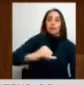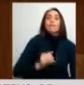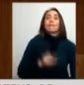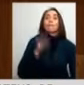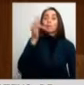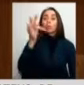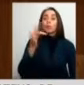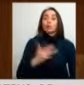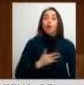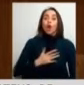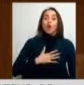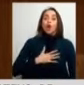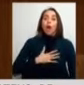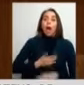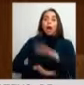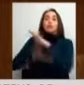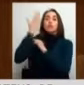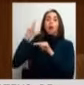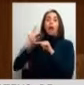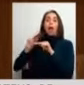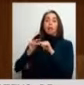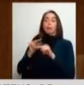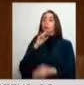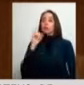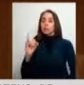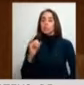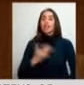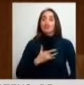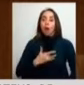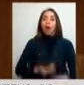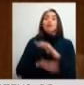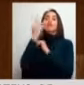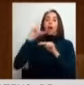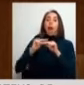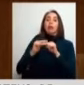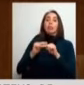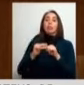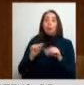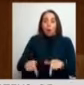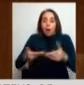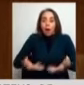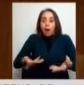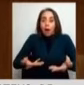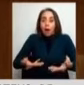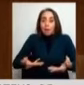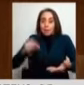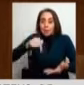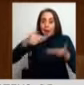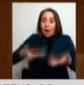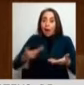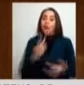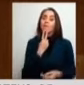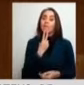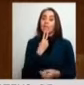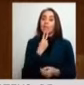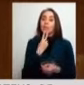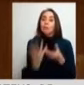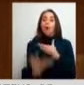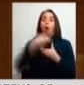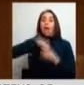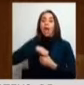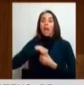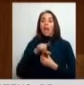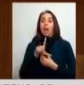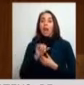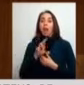antiguo presidenta claro que el futuro tiene el corazón antiguo cuando el presente cuando en el presente vivimos en laura rodríguez solo como a